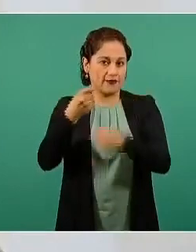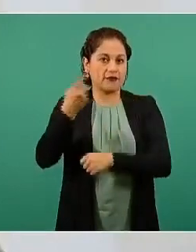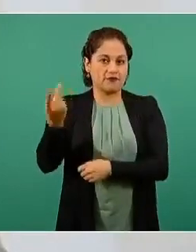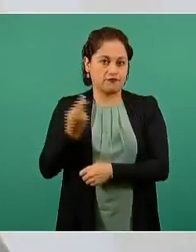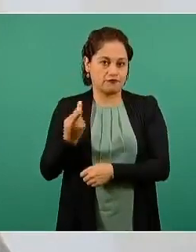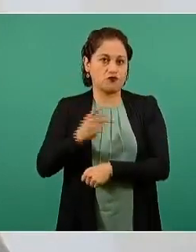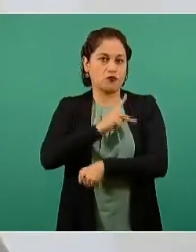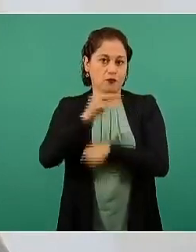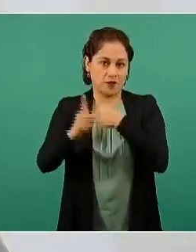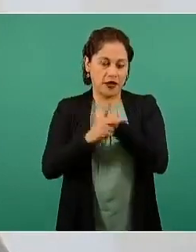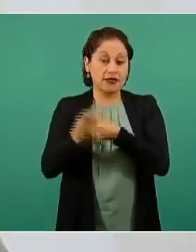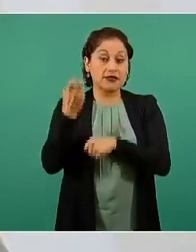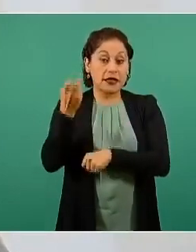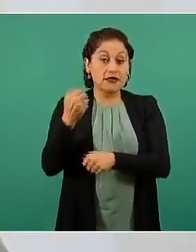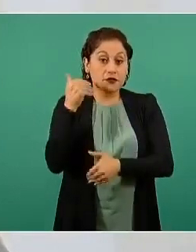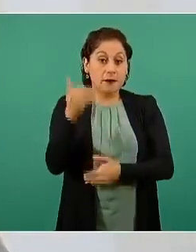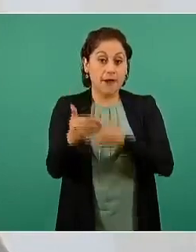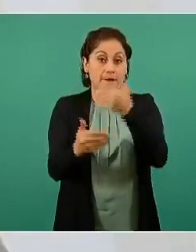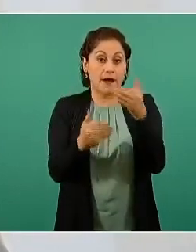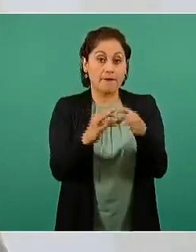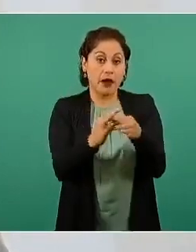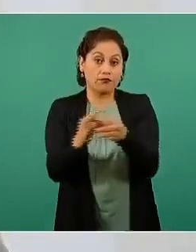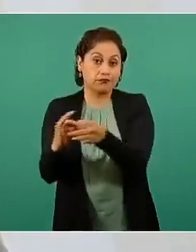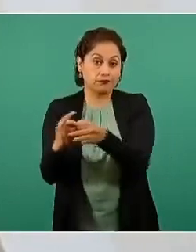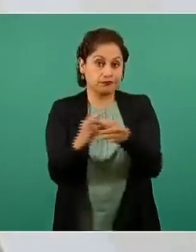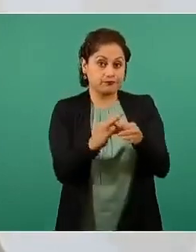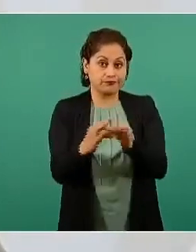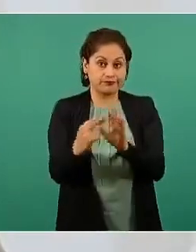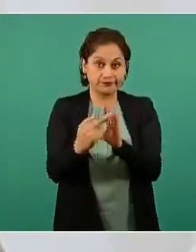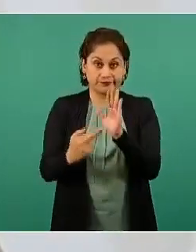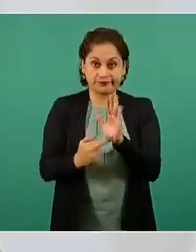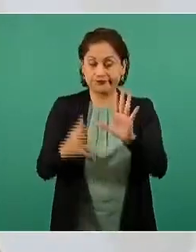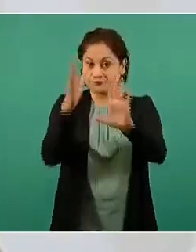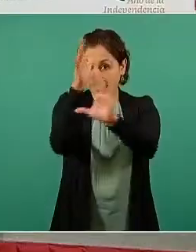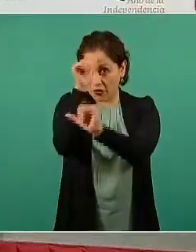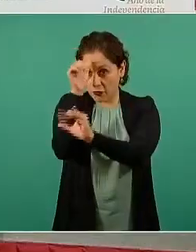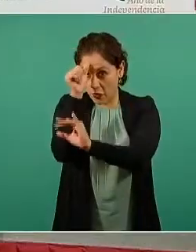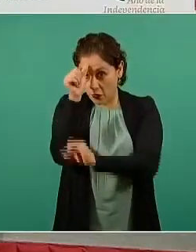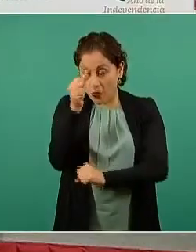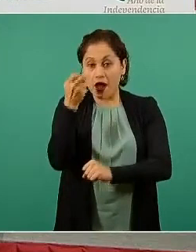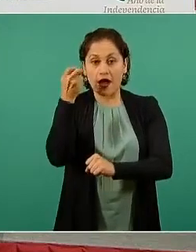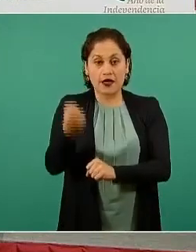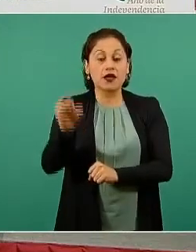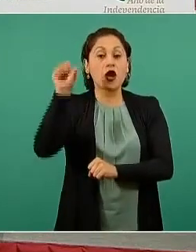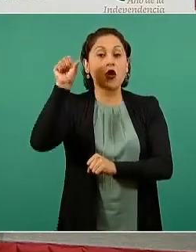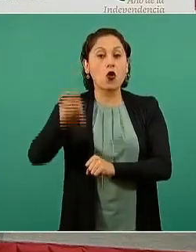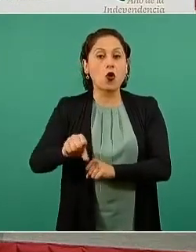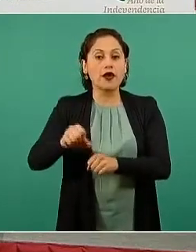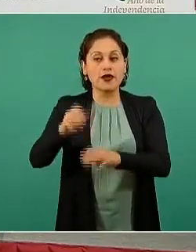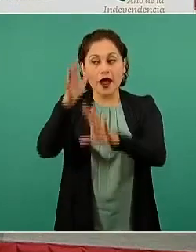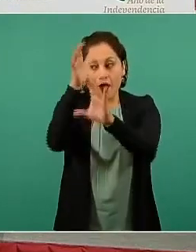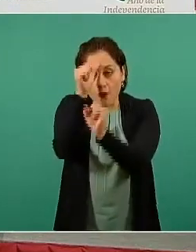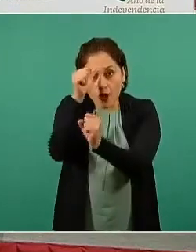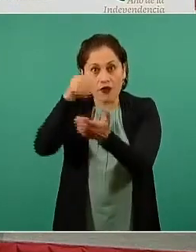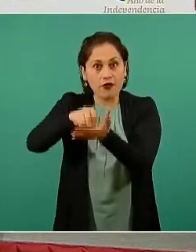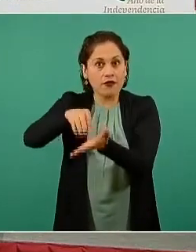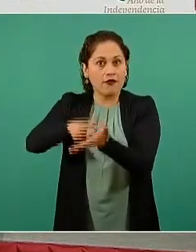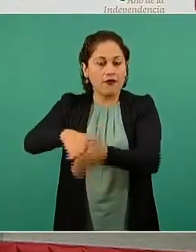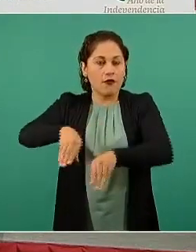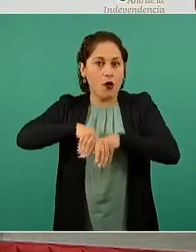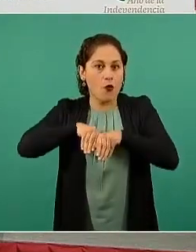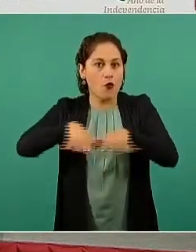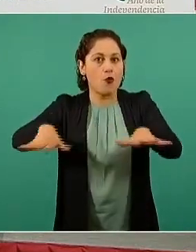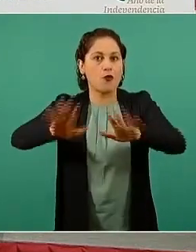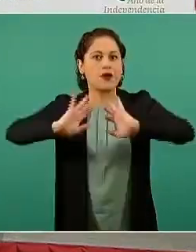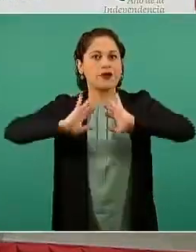de procesos que se viene trabajando y se ha lanzado formalmente hoy va a ser muy importante también para favorecer